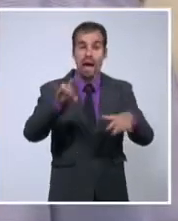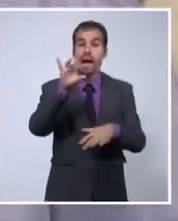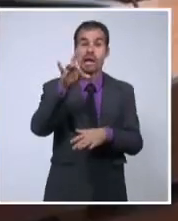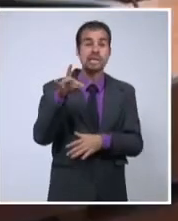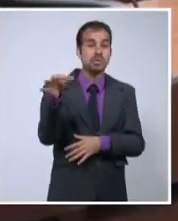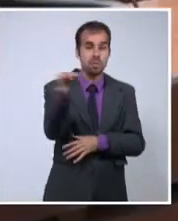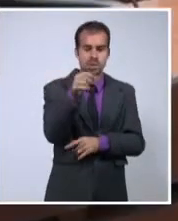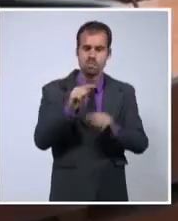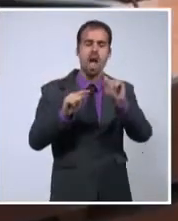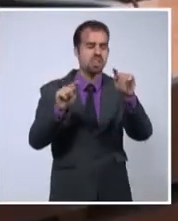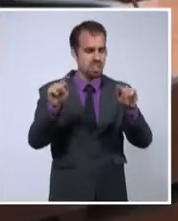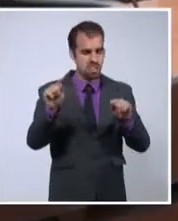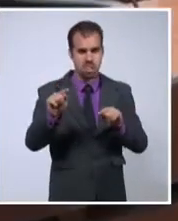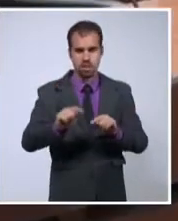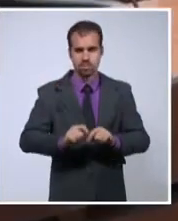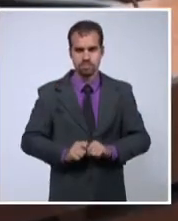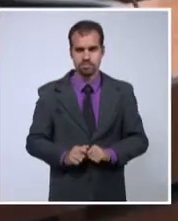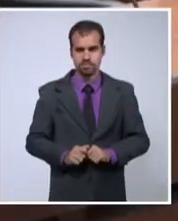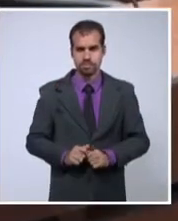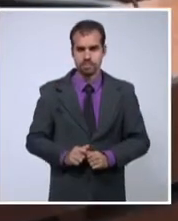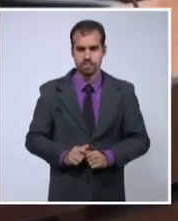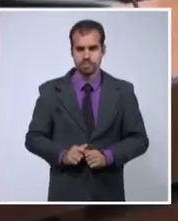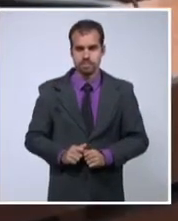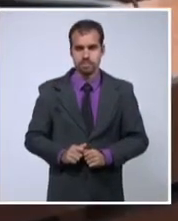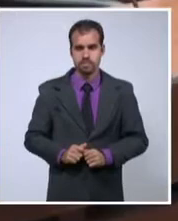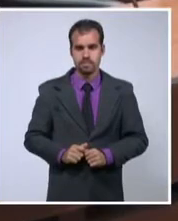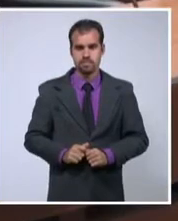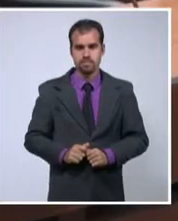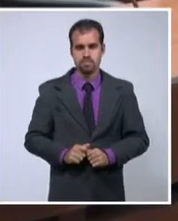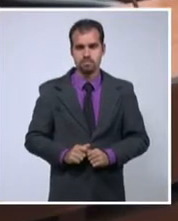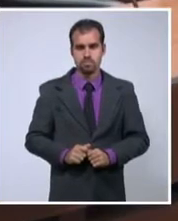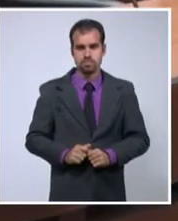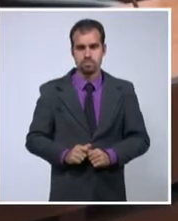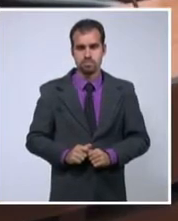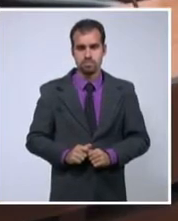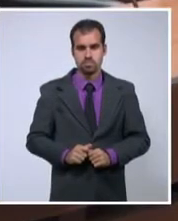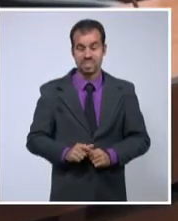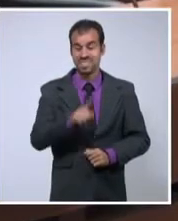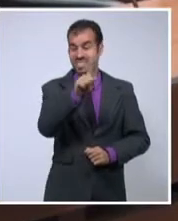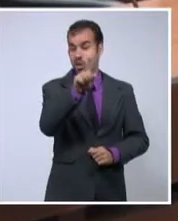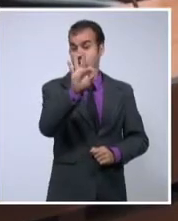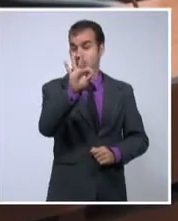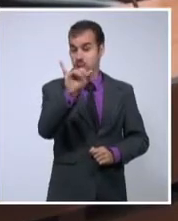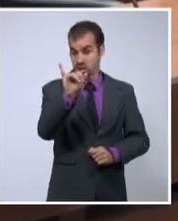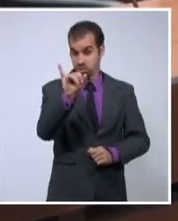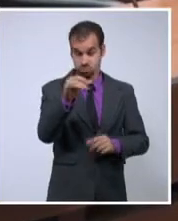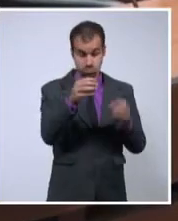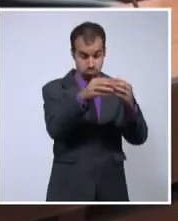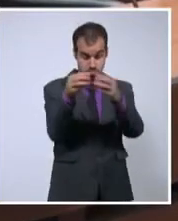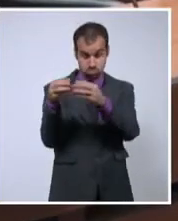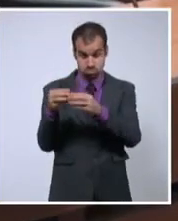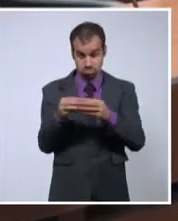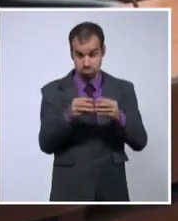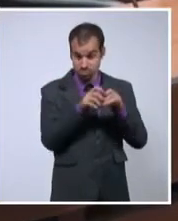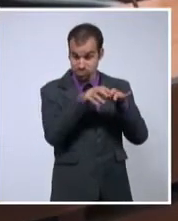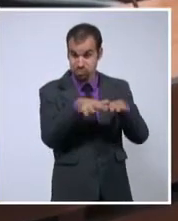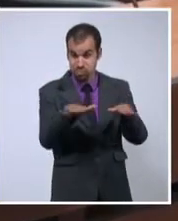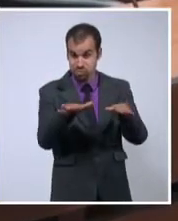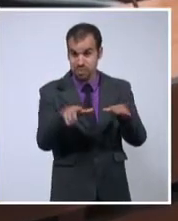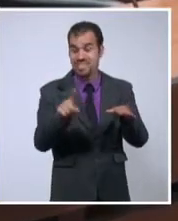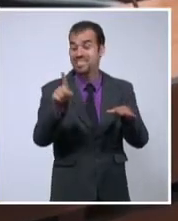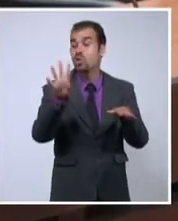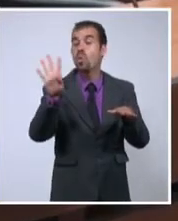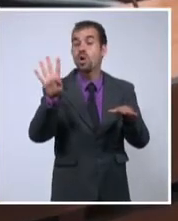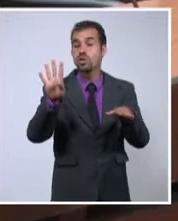municipios. De 186 focos activos que tiene La Habana, 144 han sido provocados por casos